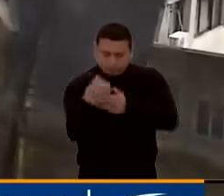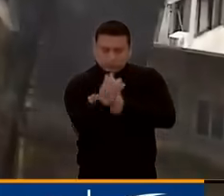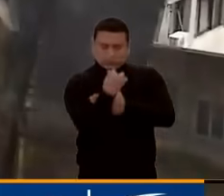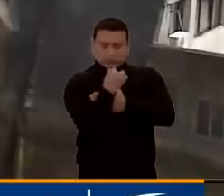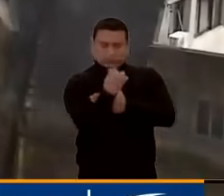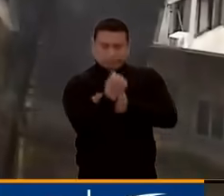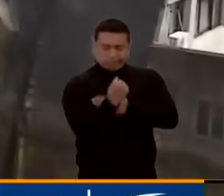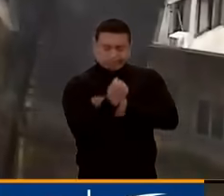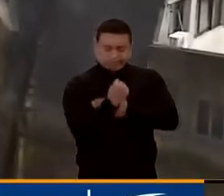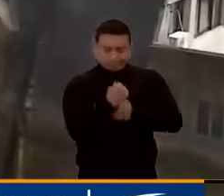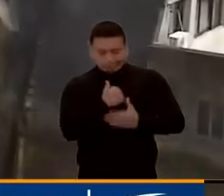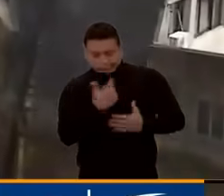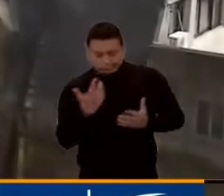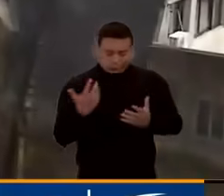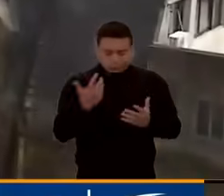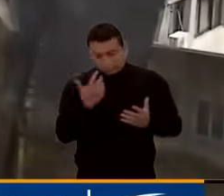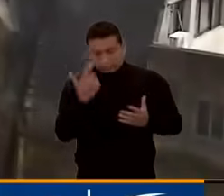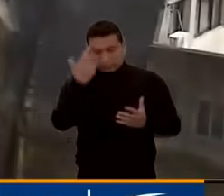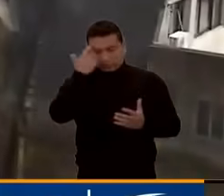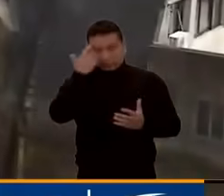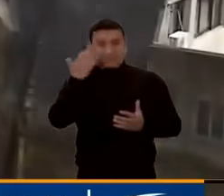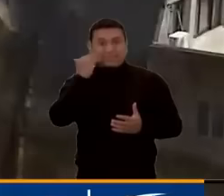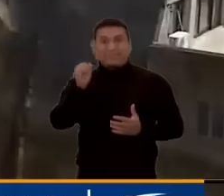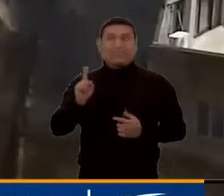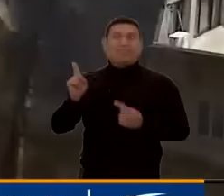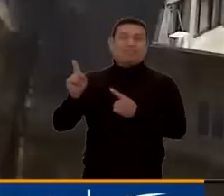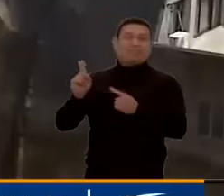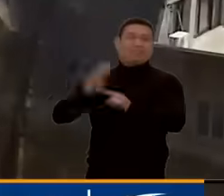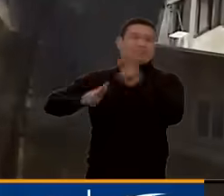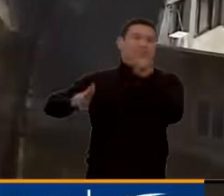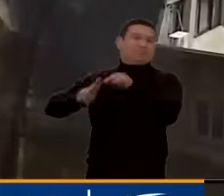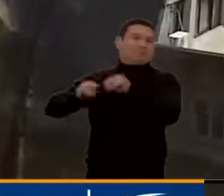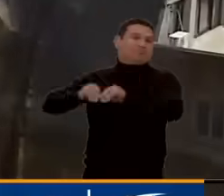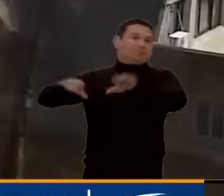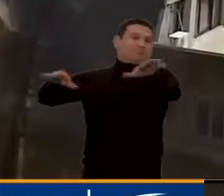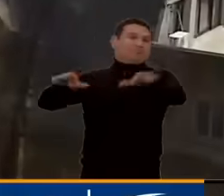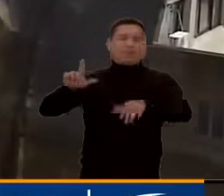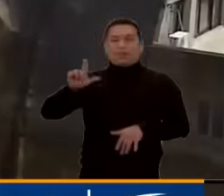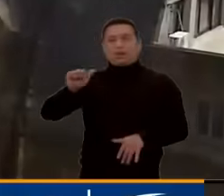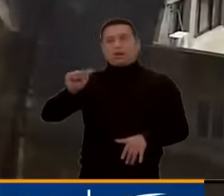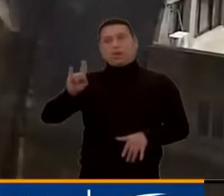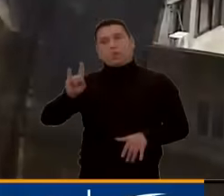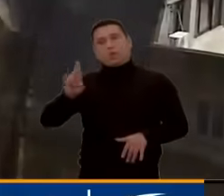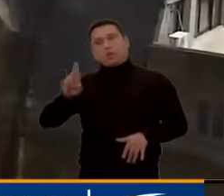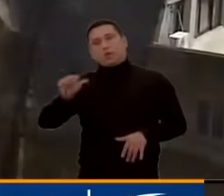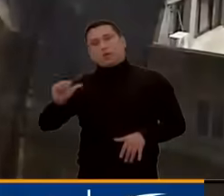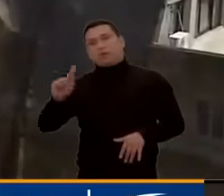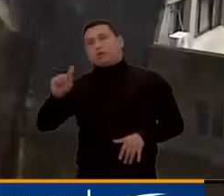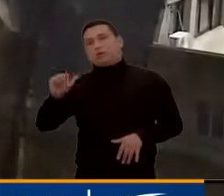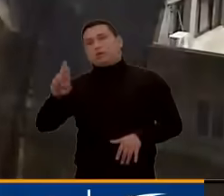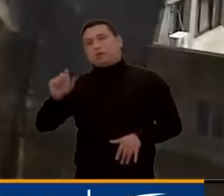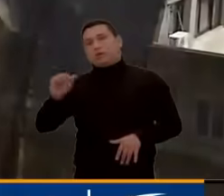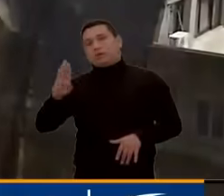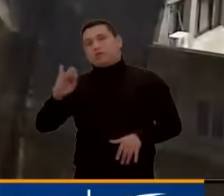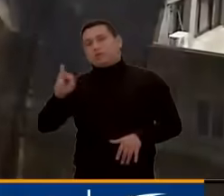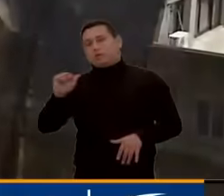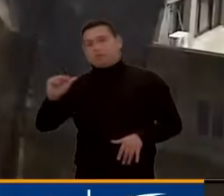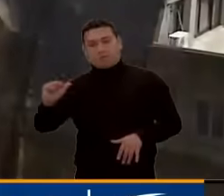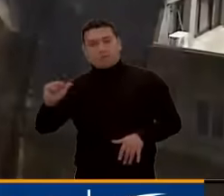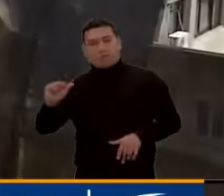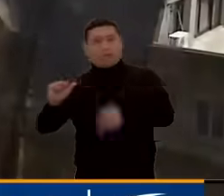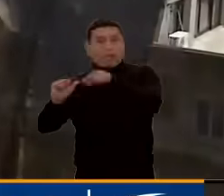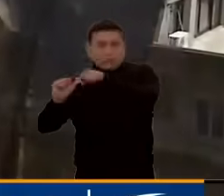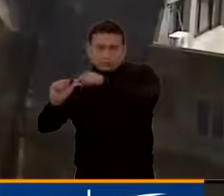esa hora Laura Sarabia y que da un poco, digamos, idea de lo que podría pasar, de las decisiones